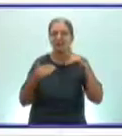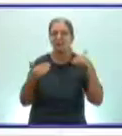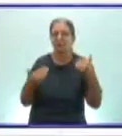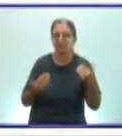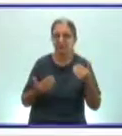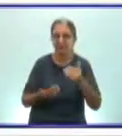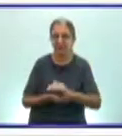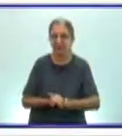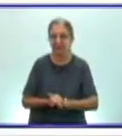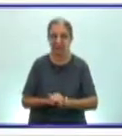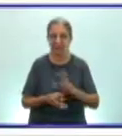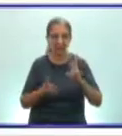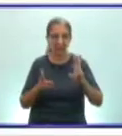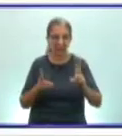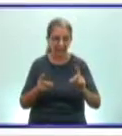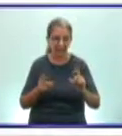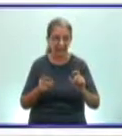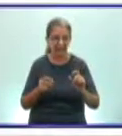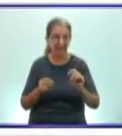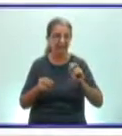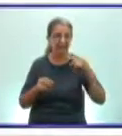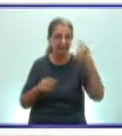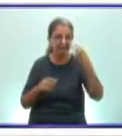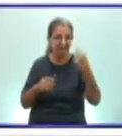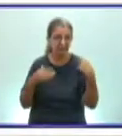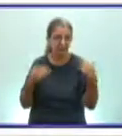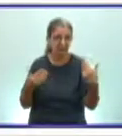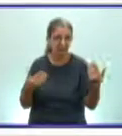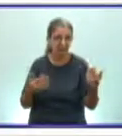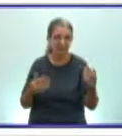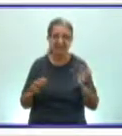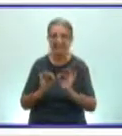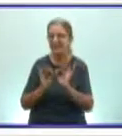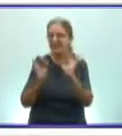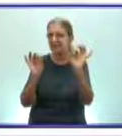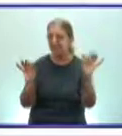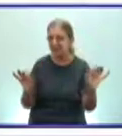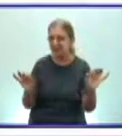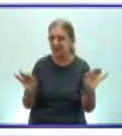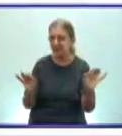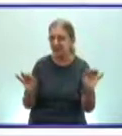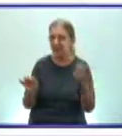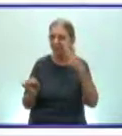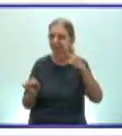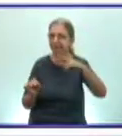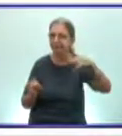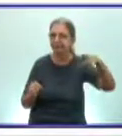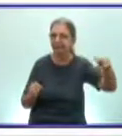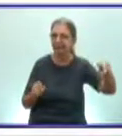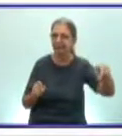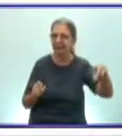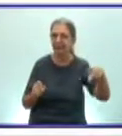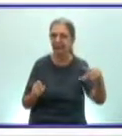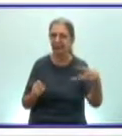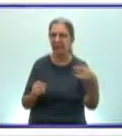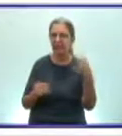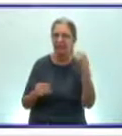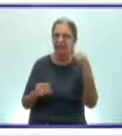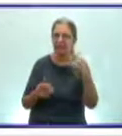Características de la moda. Es muy sencilla, tanto para determinarla como para